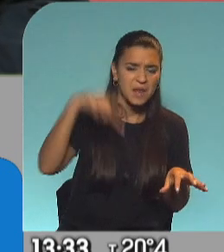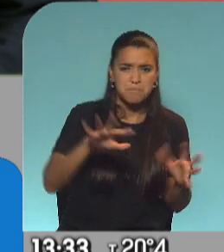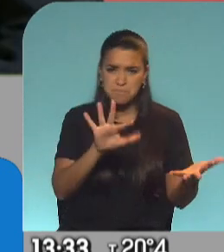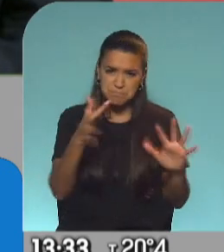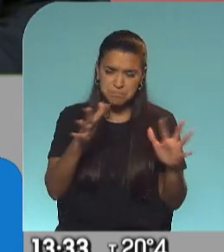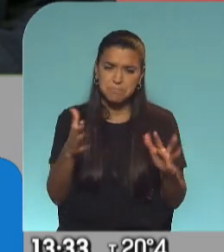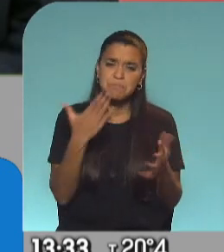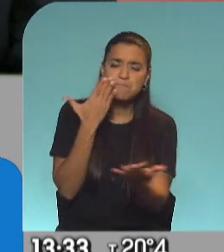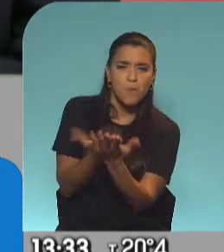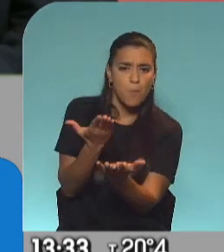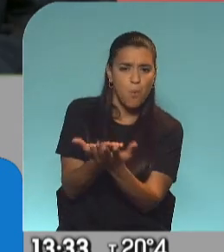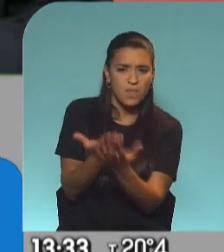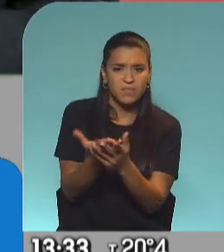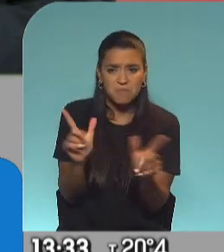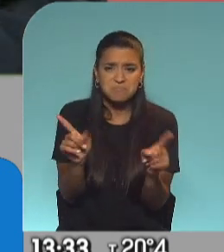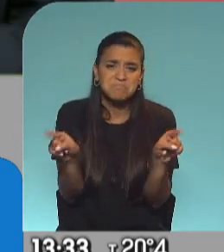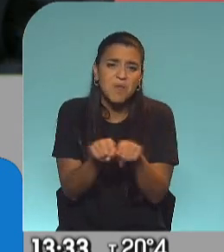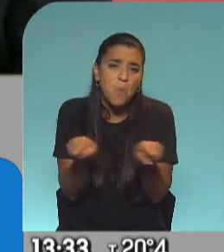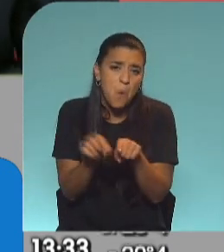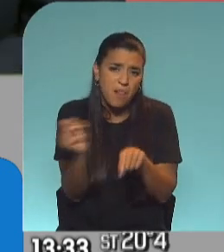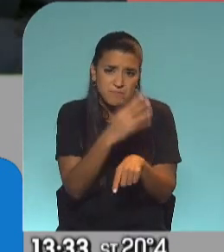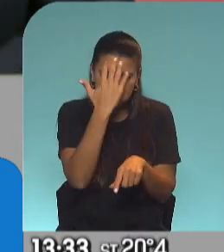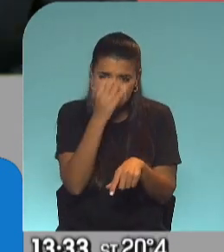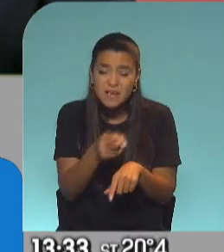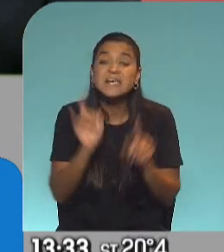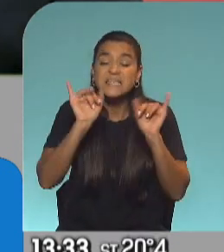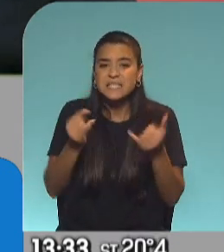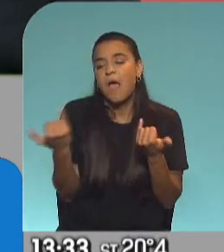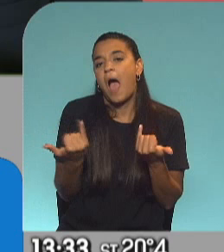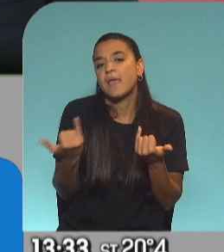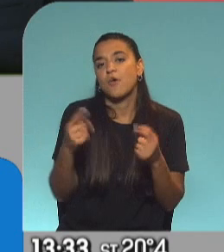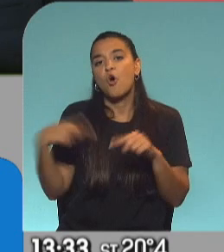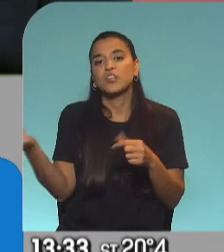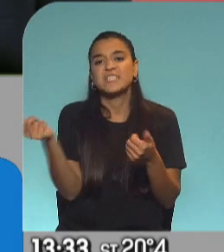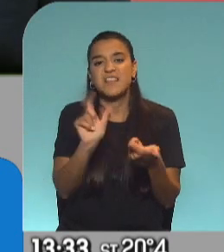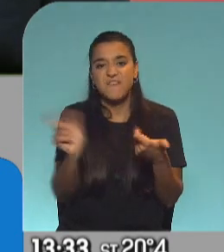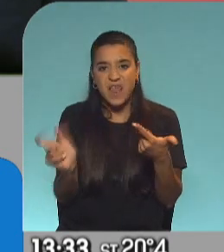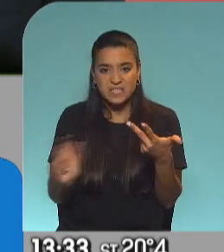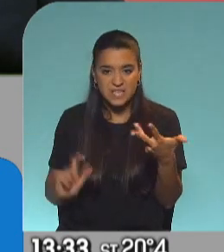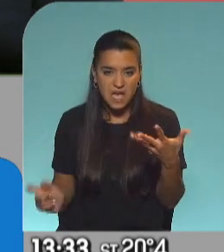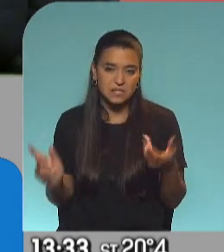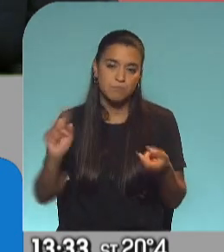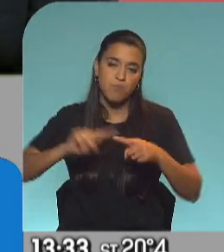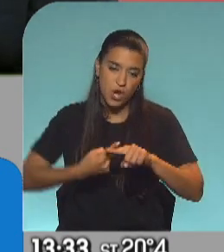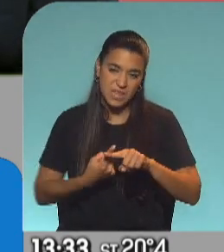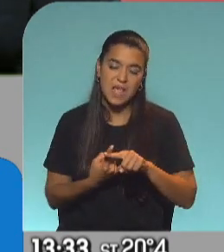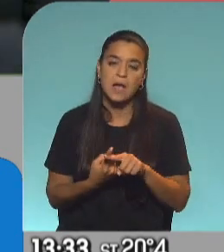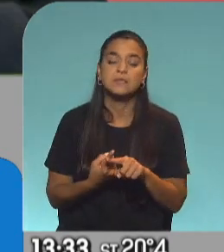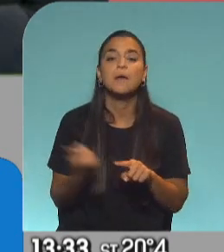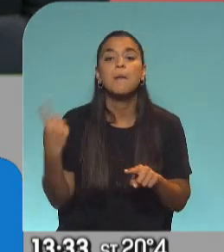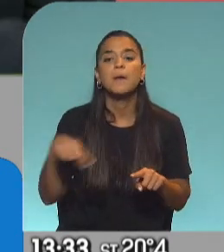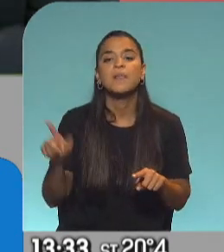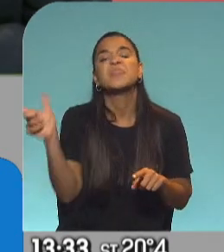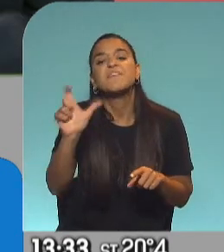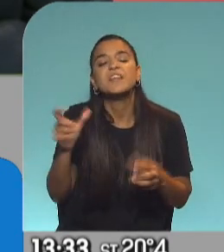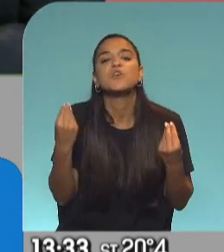menos planteó que eso lo mantendría. En el resto sí hay diferencias políticas, pero ¿cómo diferencias,